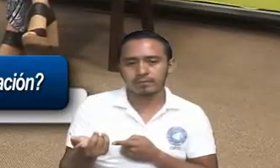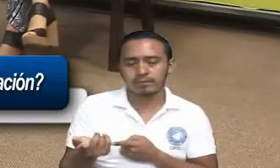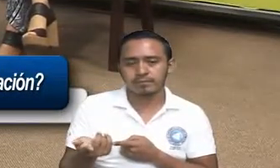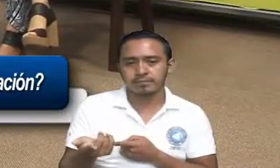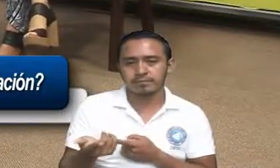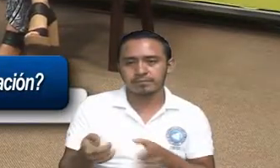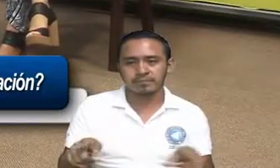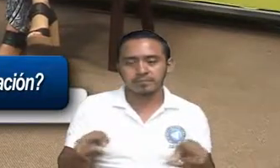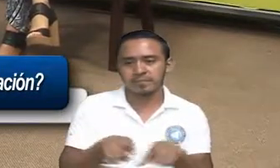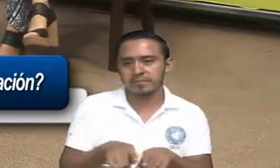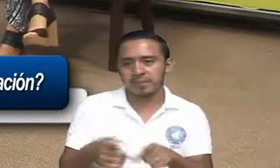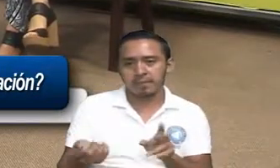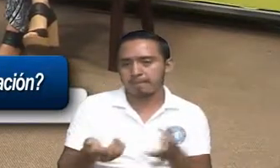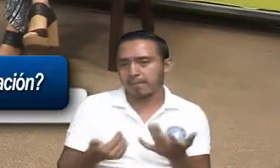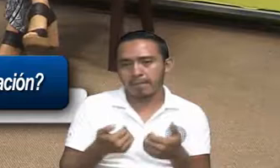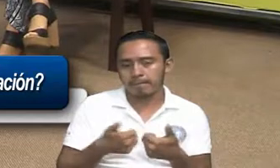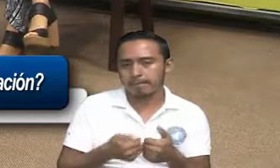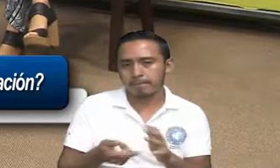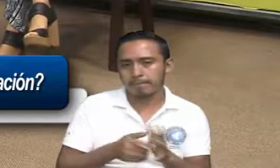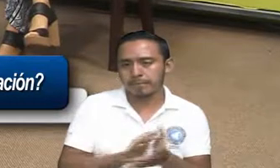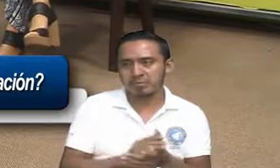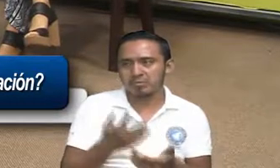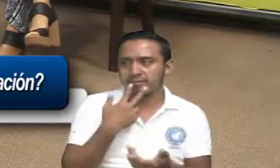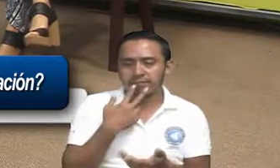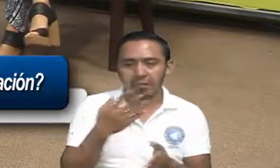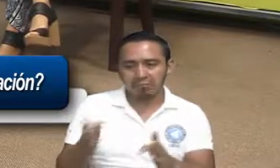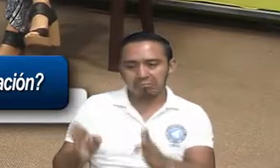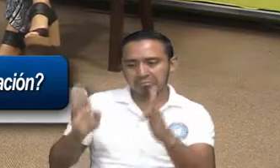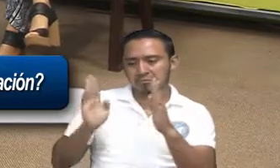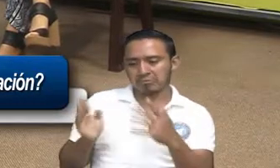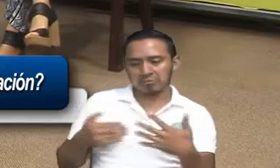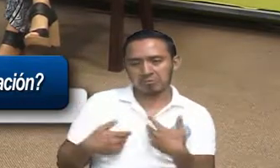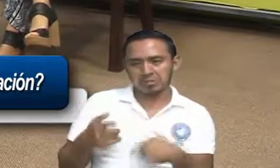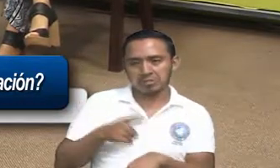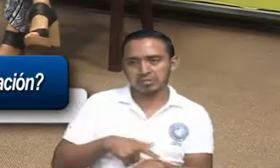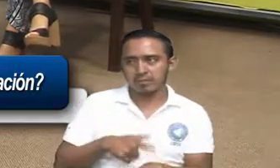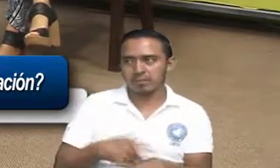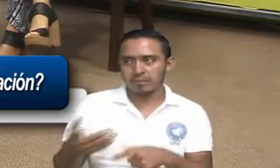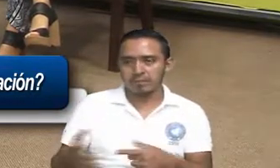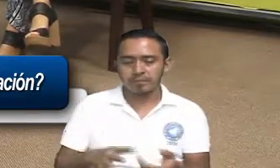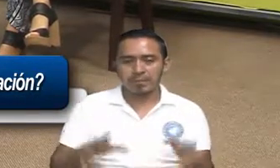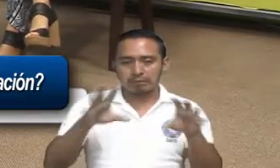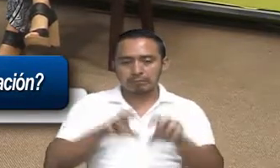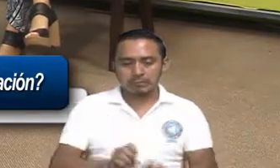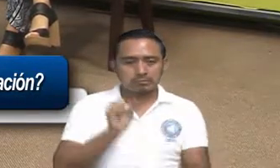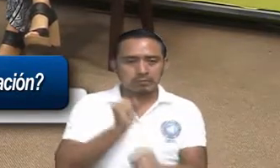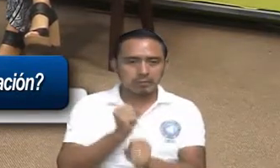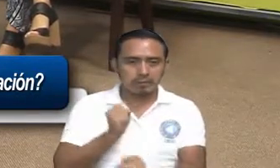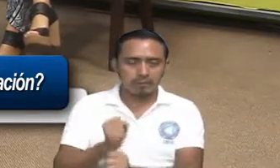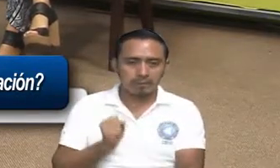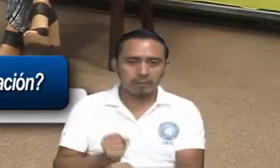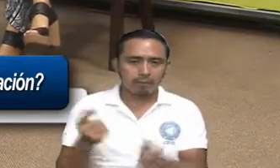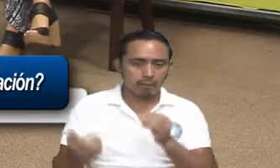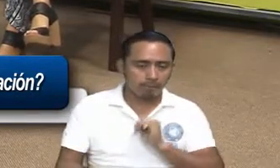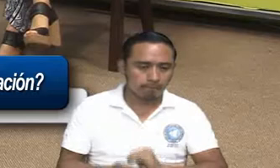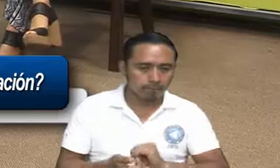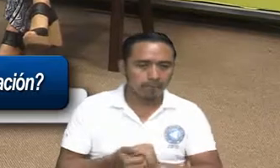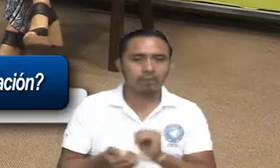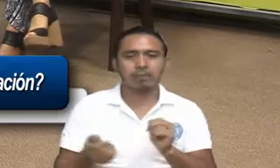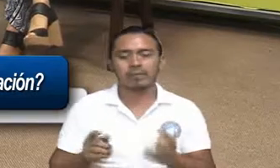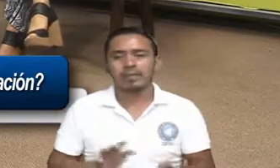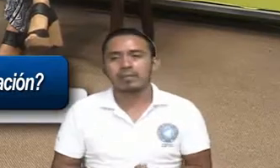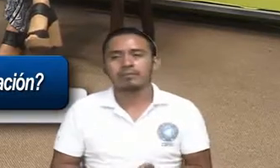repente no me dedique el tiempo necesario y está sumergido más en el trabajo que con los amigos. Entonces digo